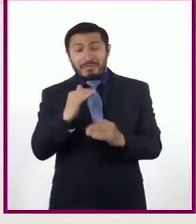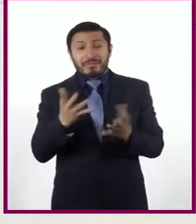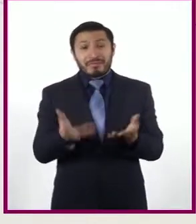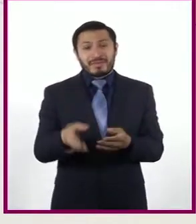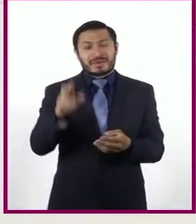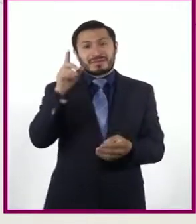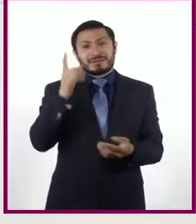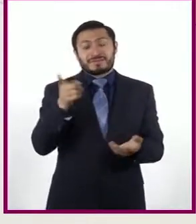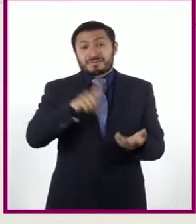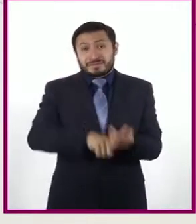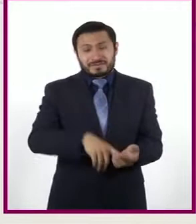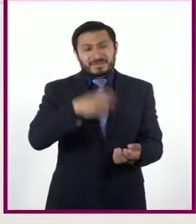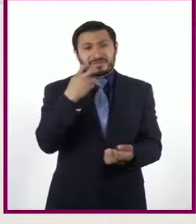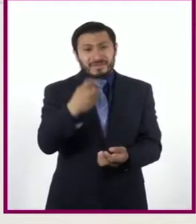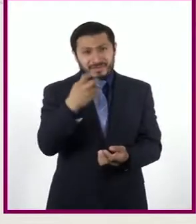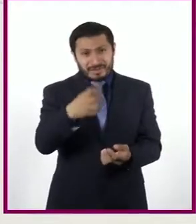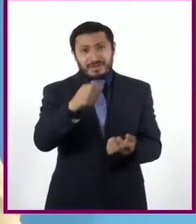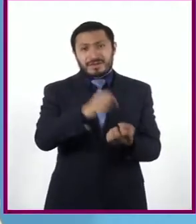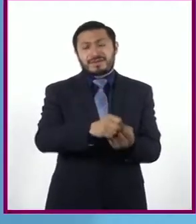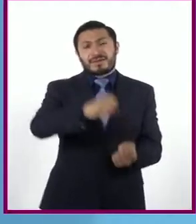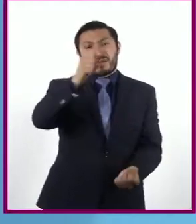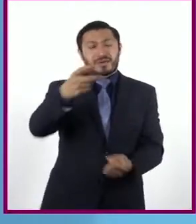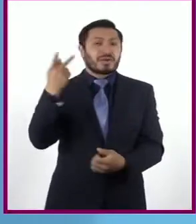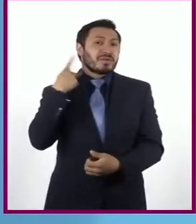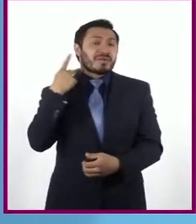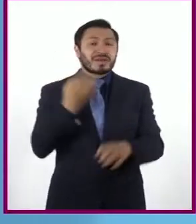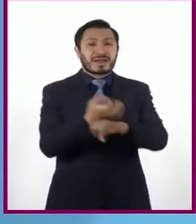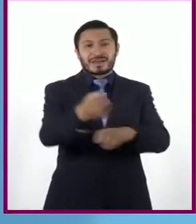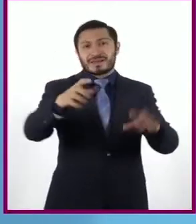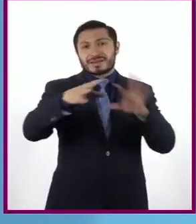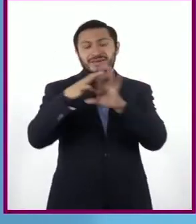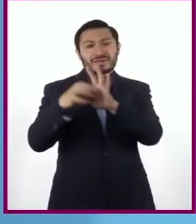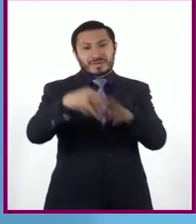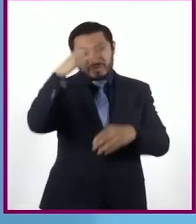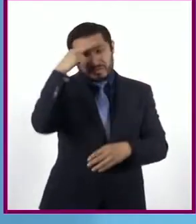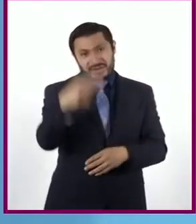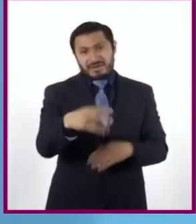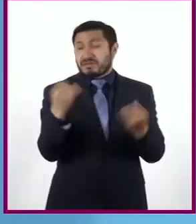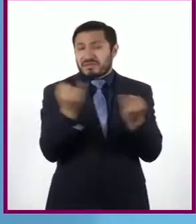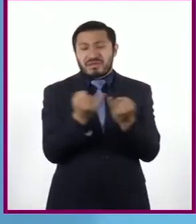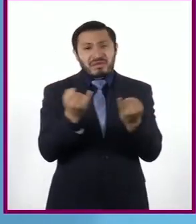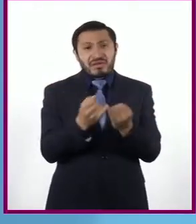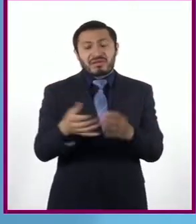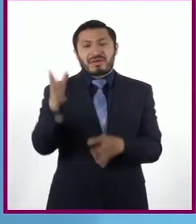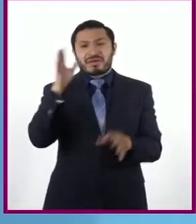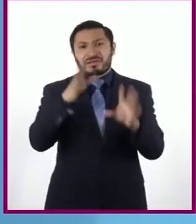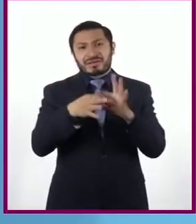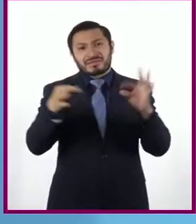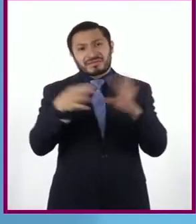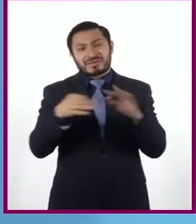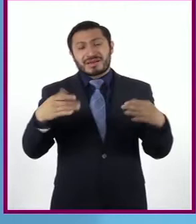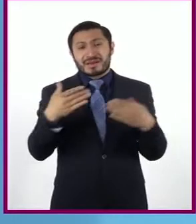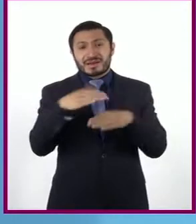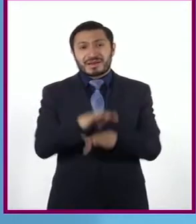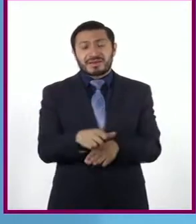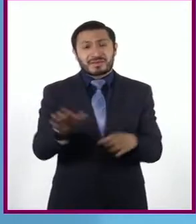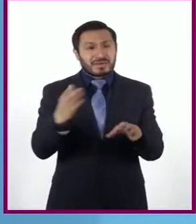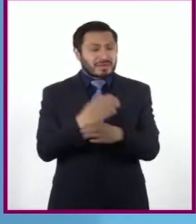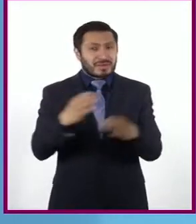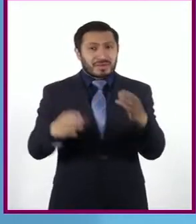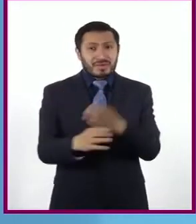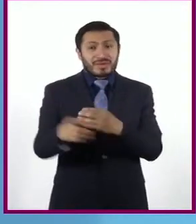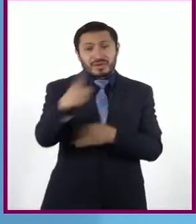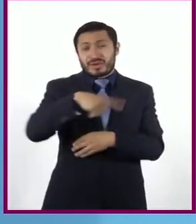de los Estados Unidos Mexicanos. Además, reflexionaremos acerca de algunas acciones que pueden emprender desde su